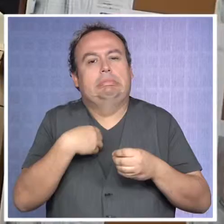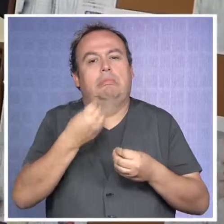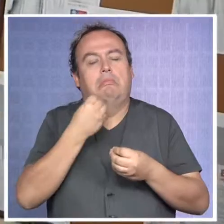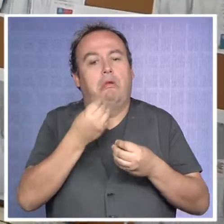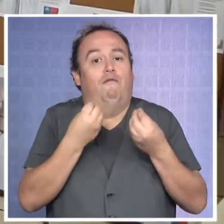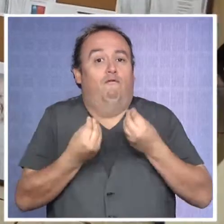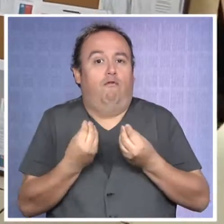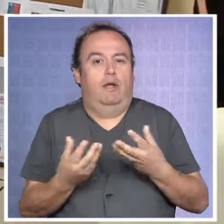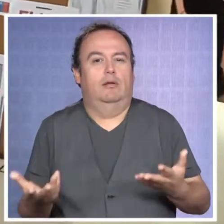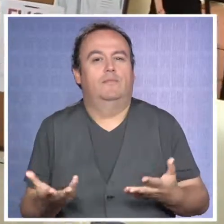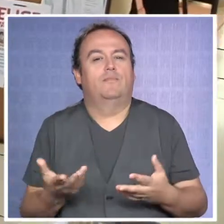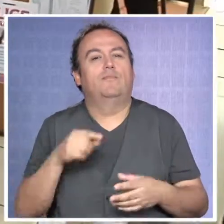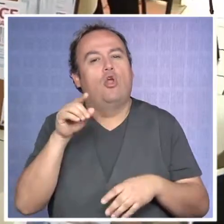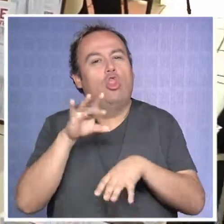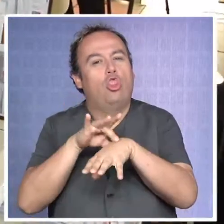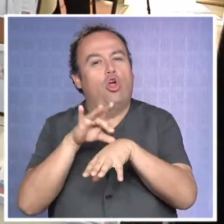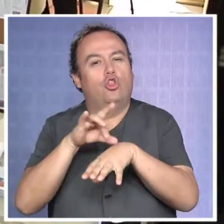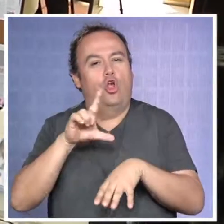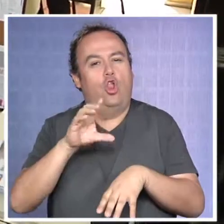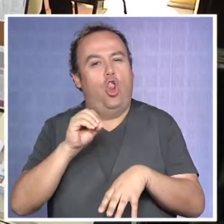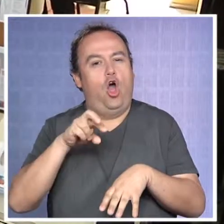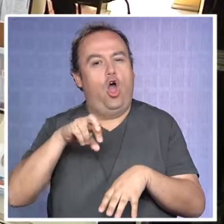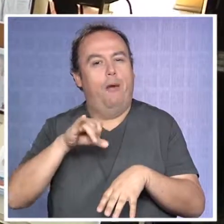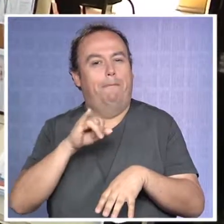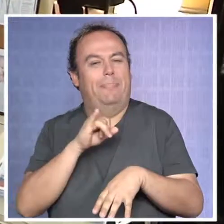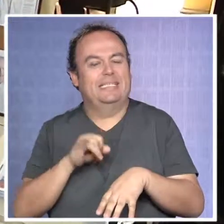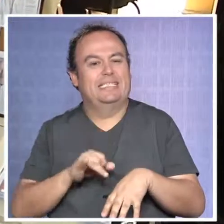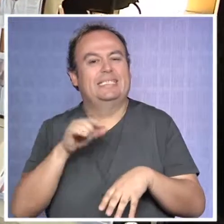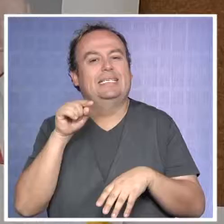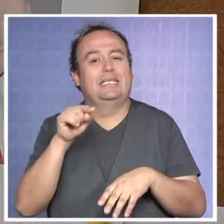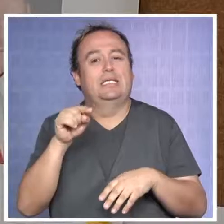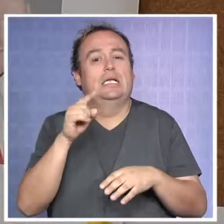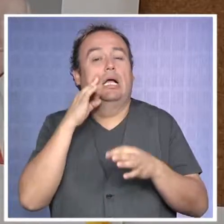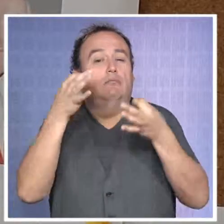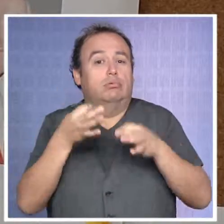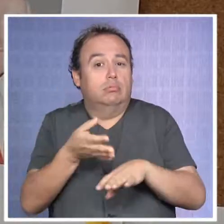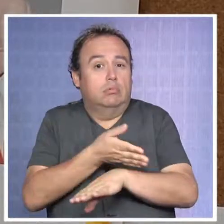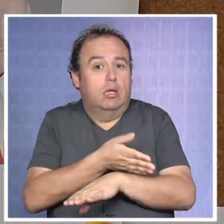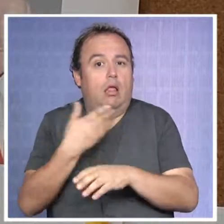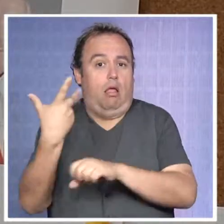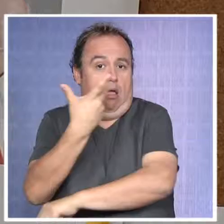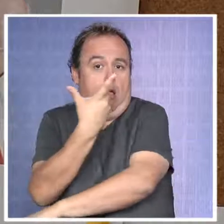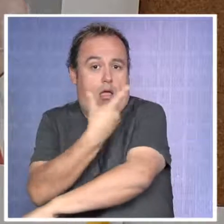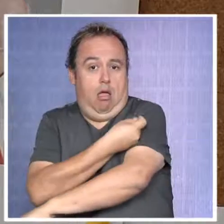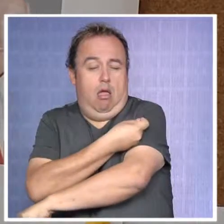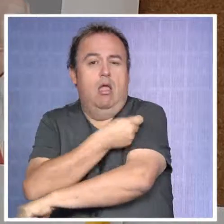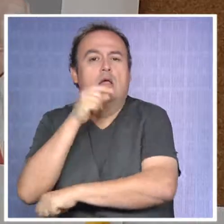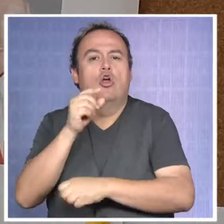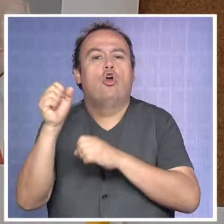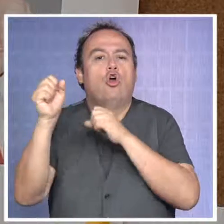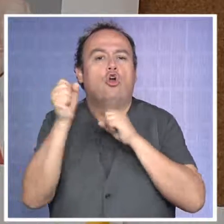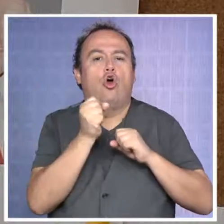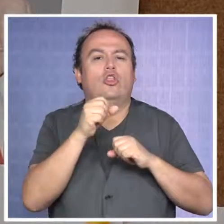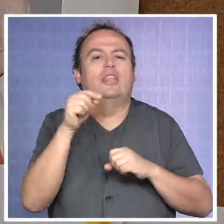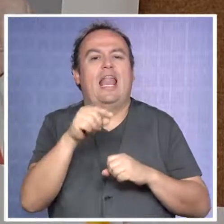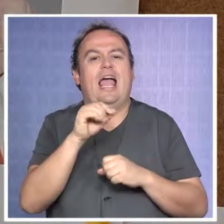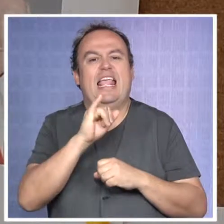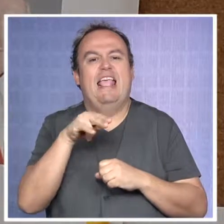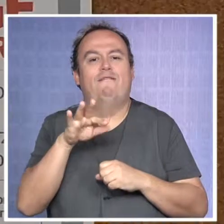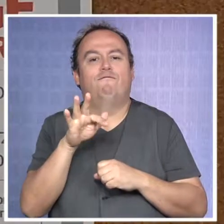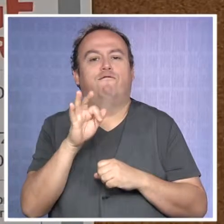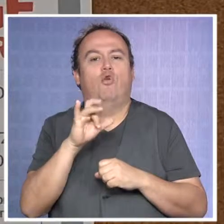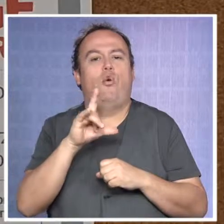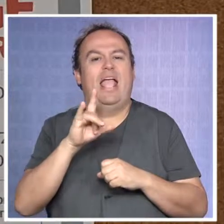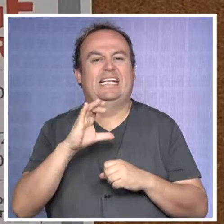tipo de enfermedades. El doctor López también nos recuerda que hay una medida preventiva que es la vacunación contra la influenza.